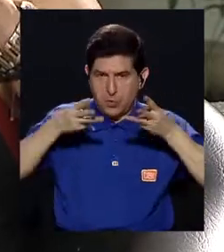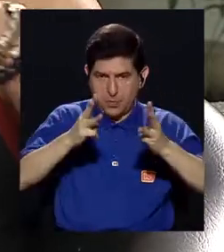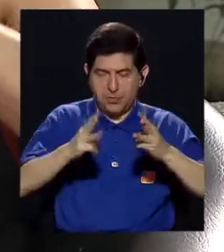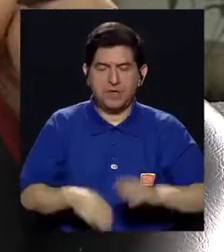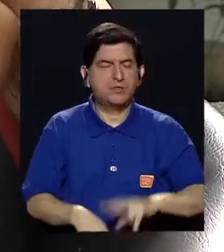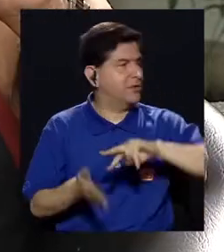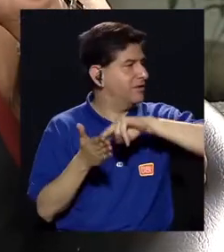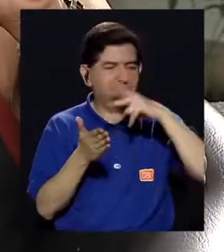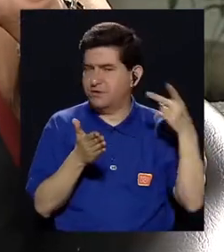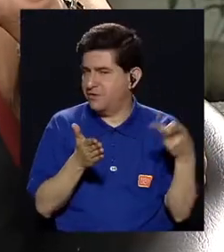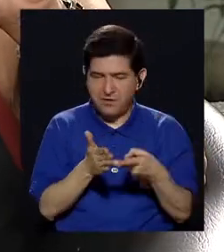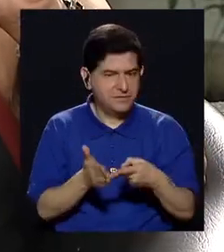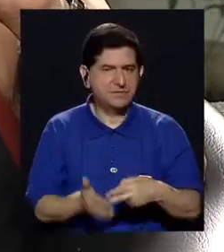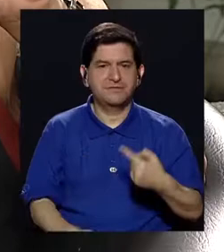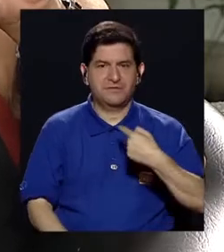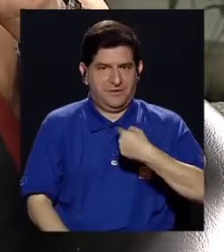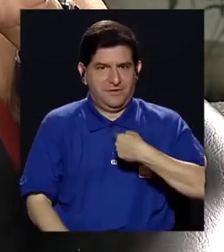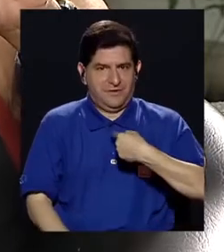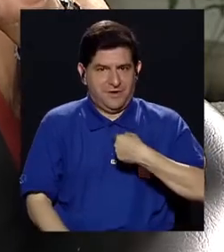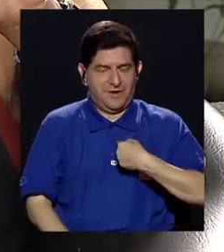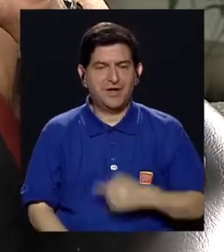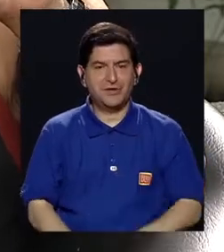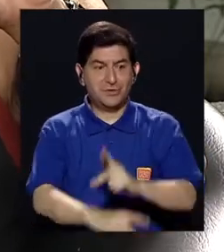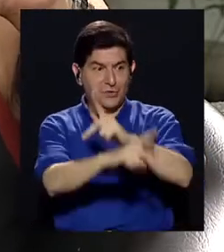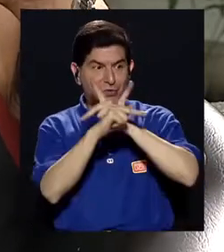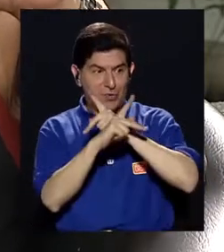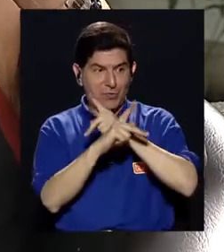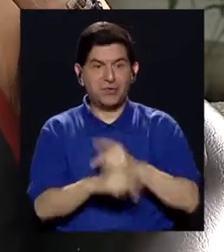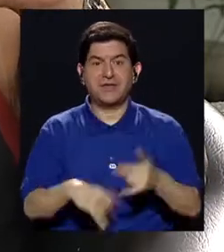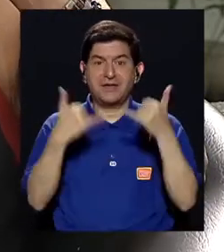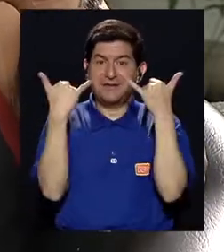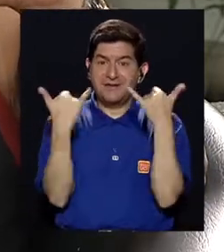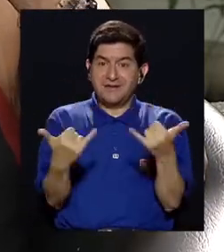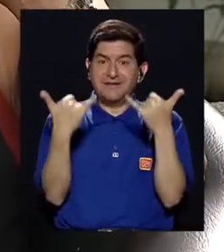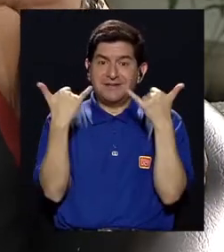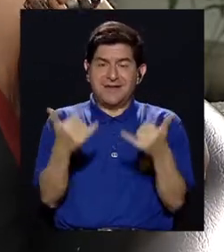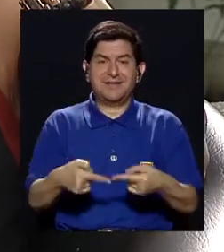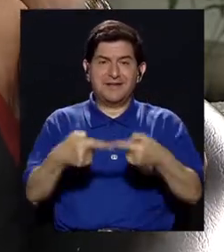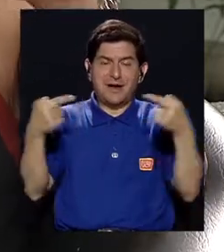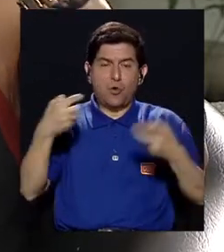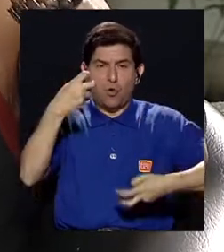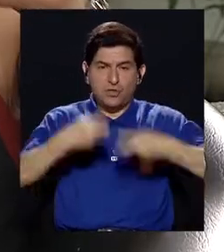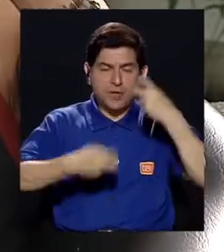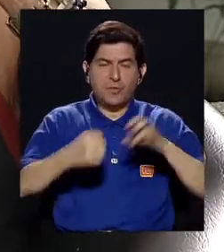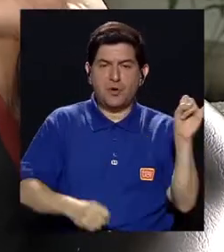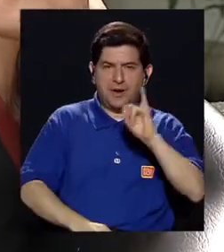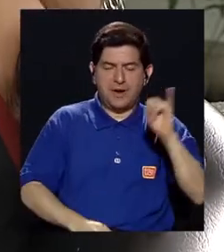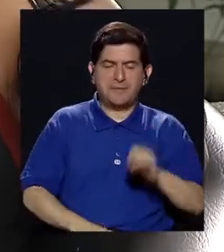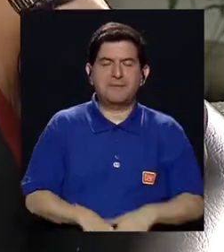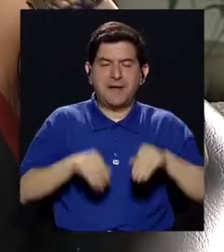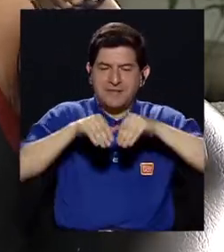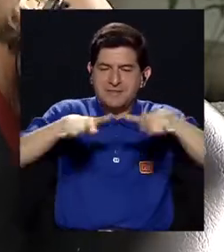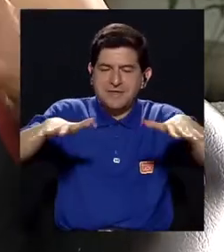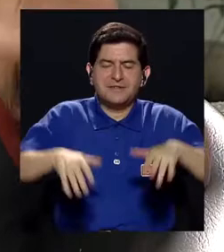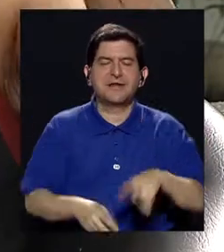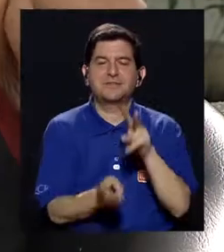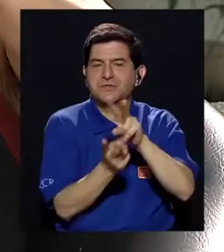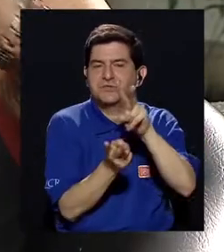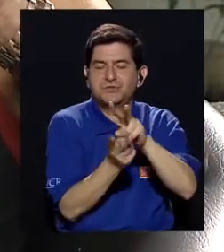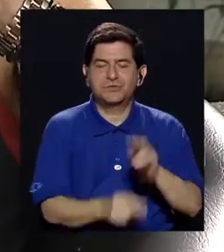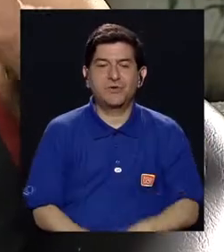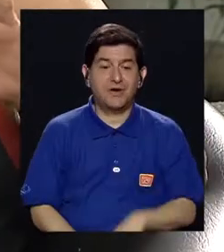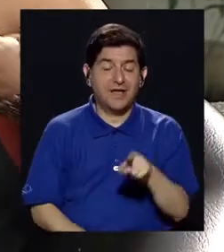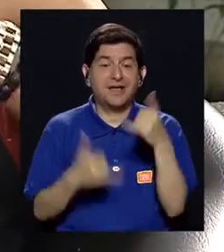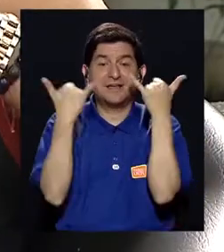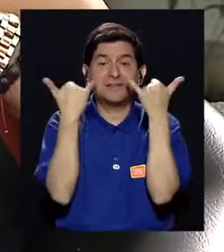no significa que estoy protegida, inmunizada contra algún problema de infecciones de transmisión sexual. Entonces, eso es lo que